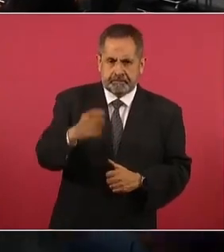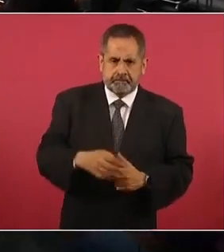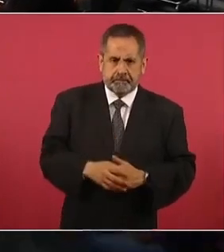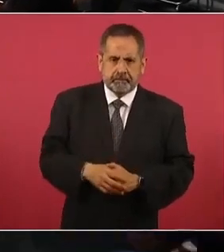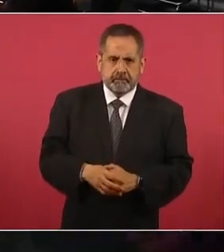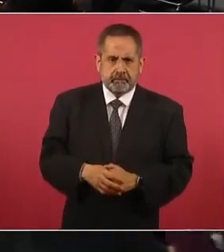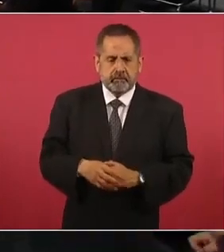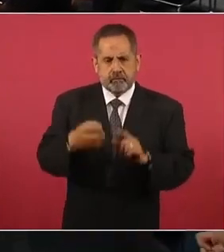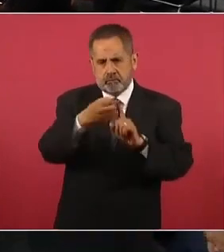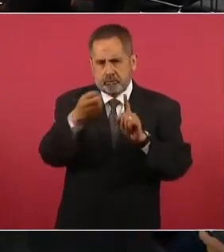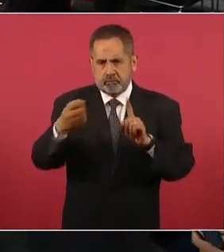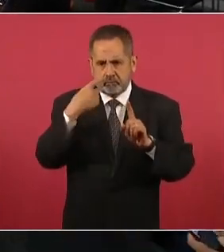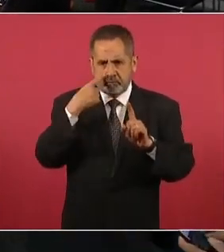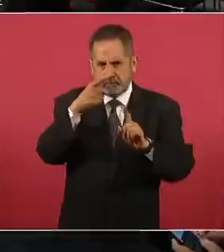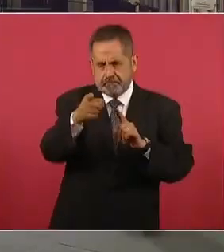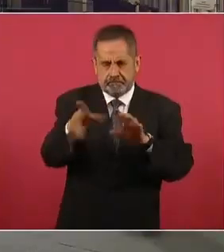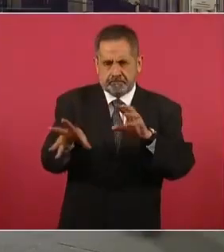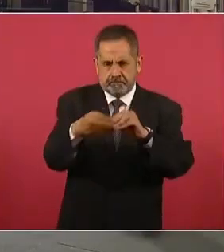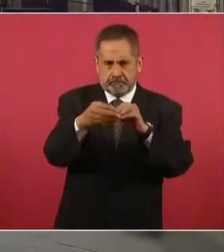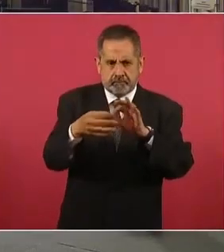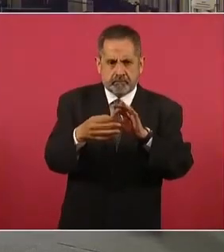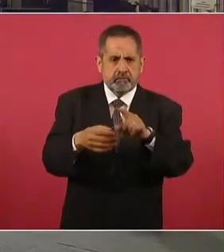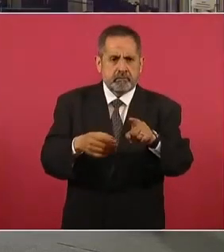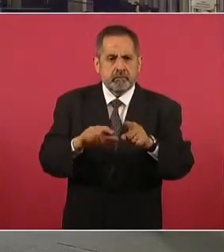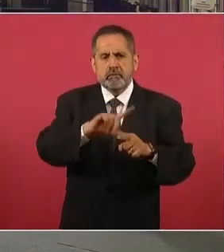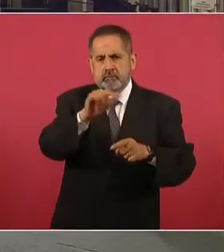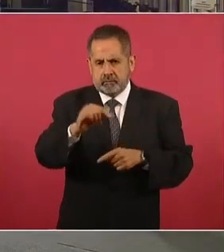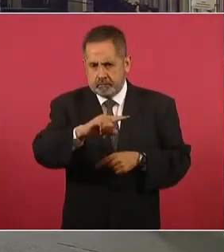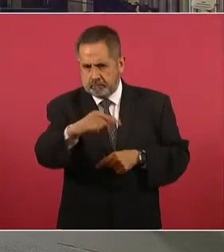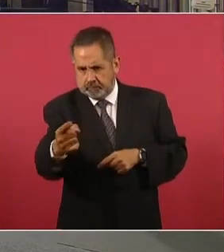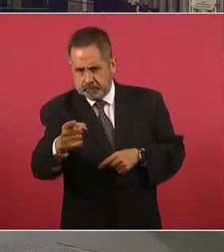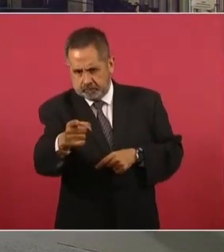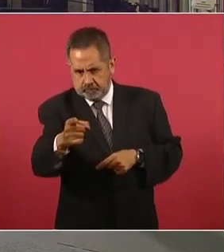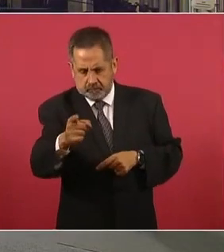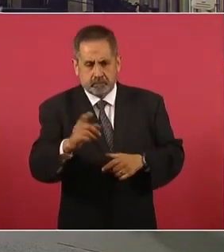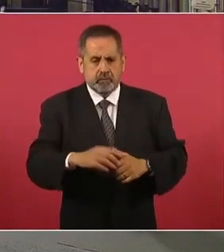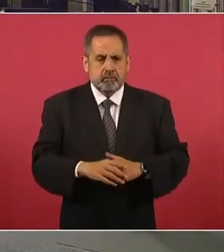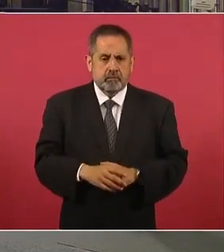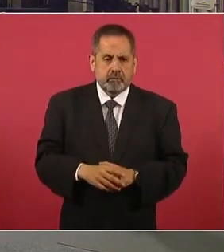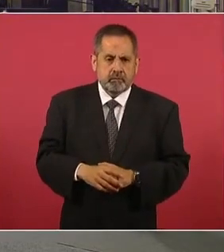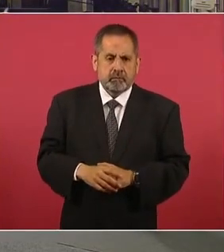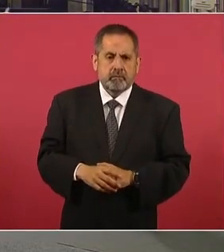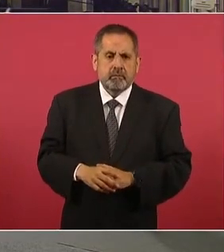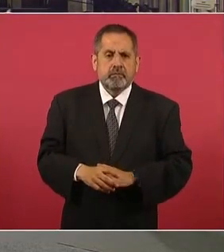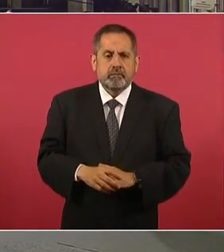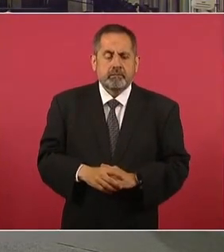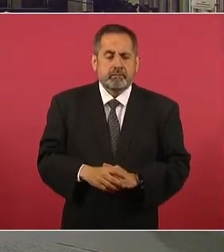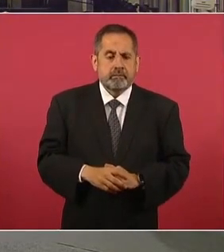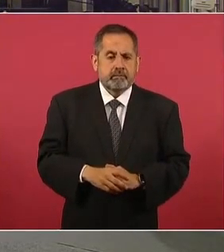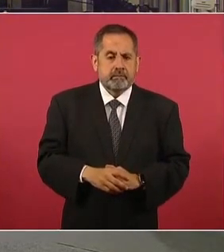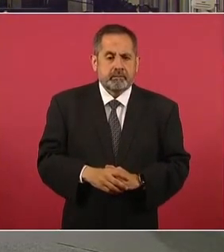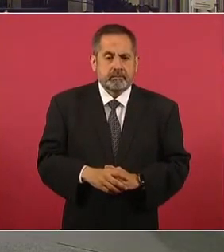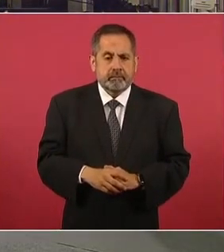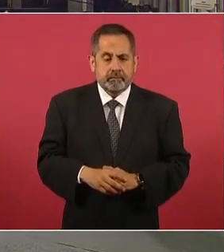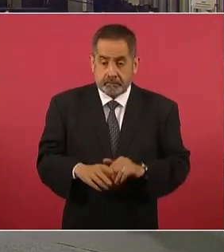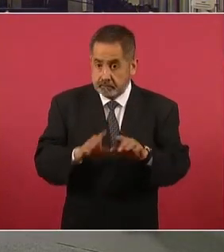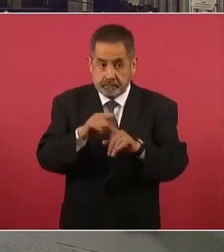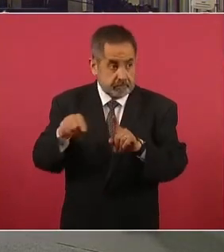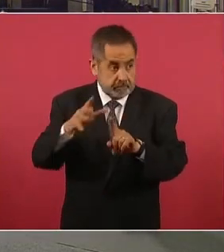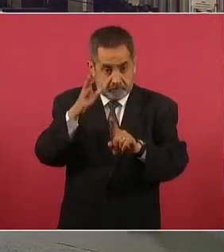Bueno, hay un orden, pero es que si no, y luego vas tú. Y luego sí, ya se pusieron,